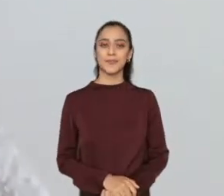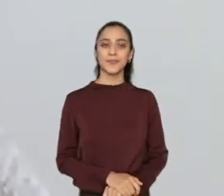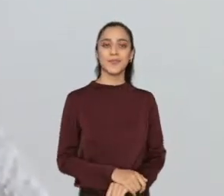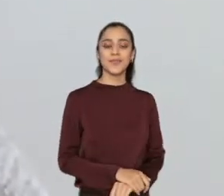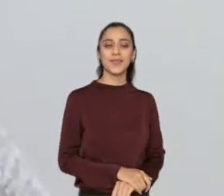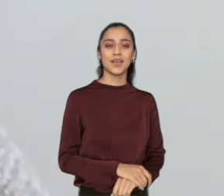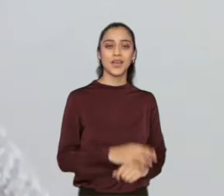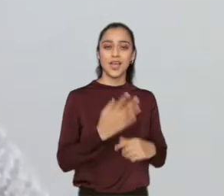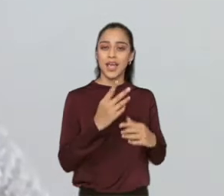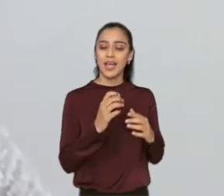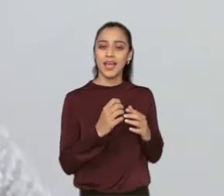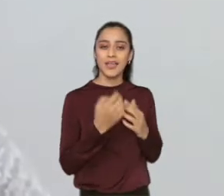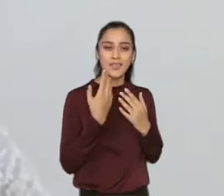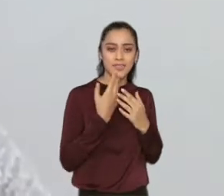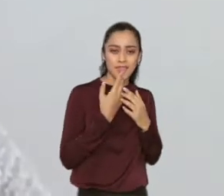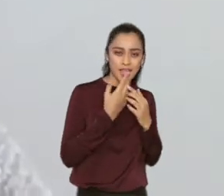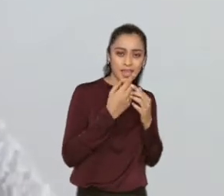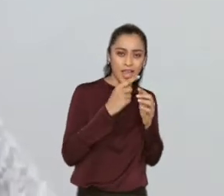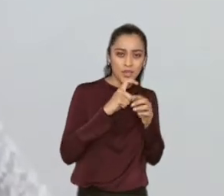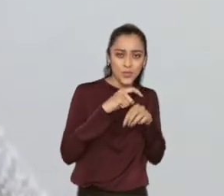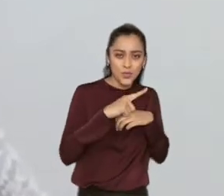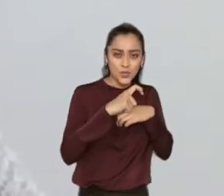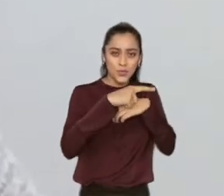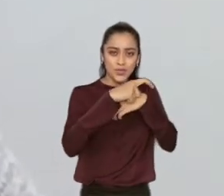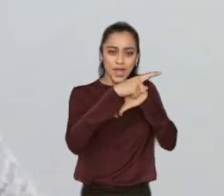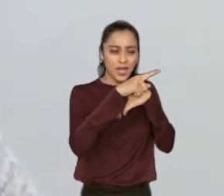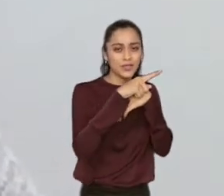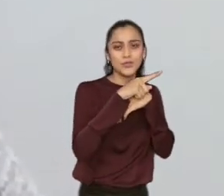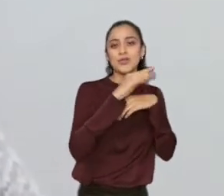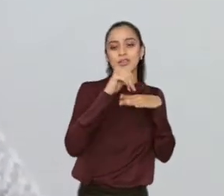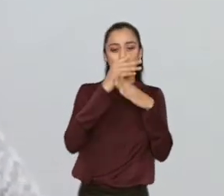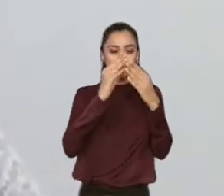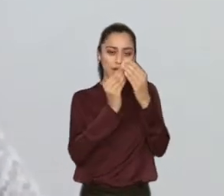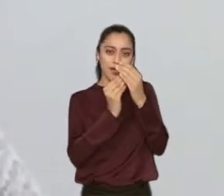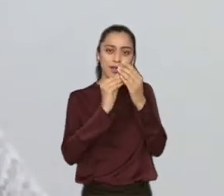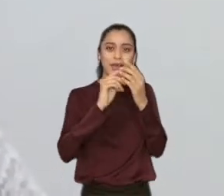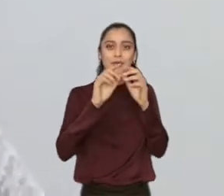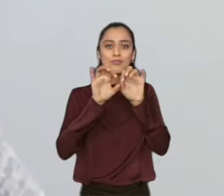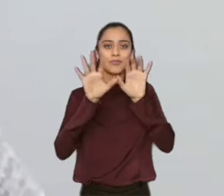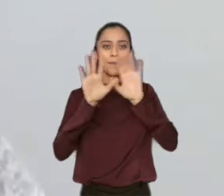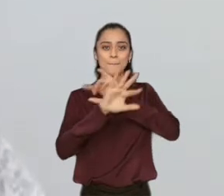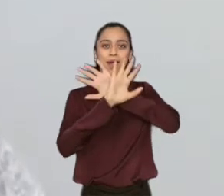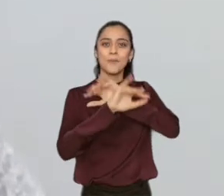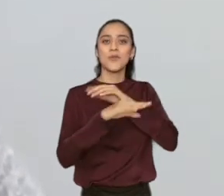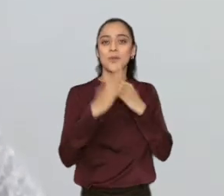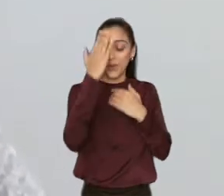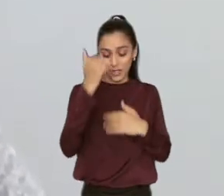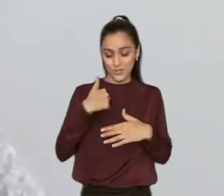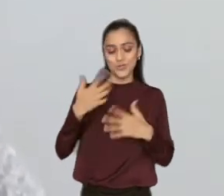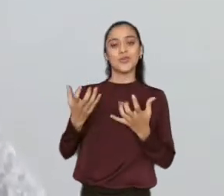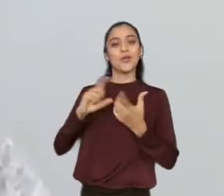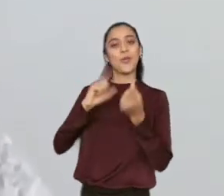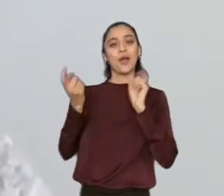del gusano que sale de la quizalera, porque yo quería cambiar. Por eso se